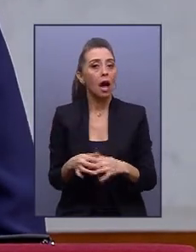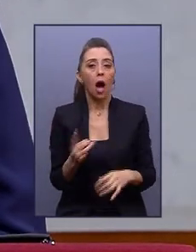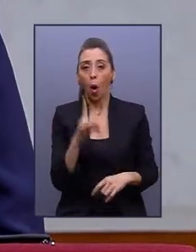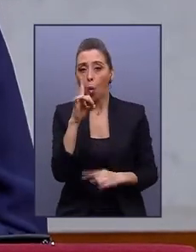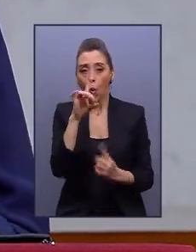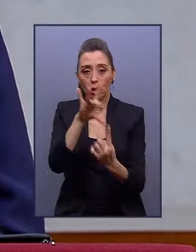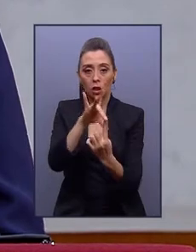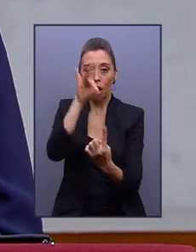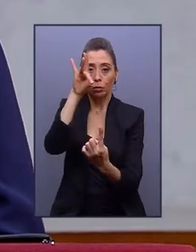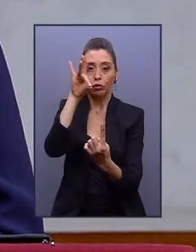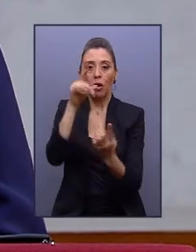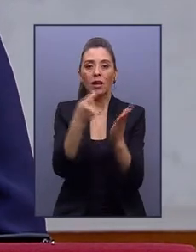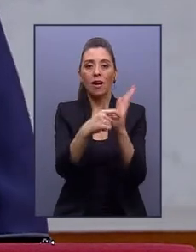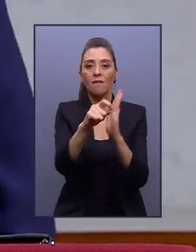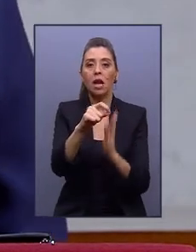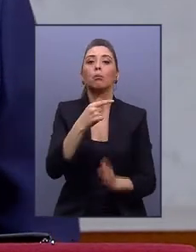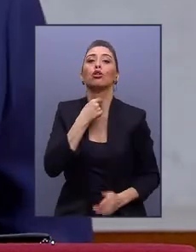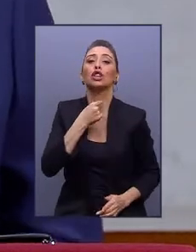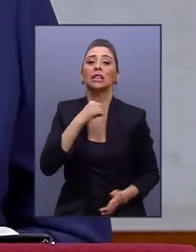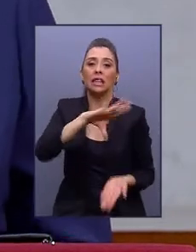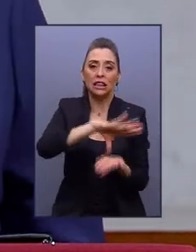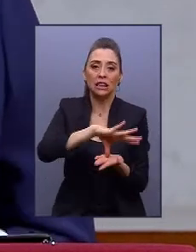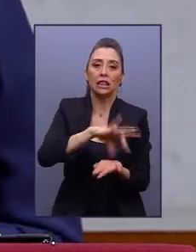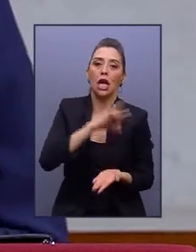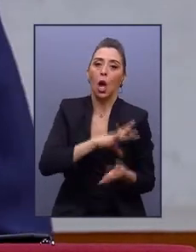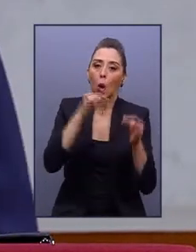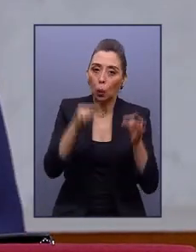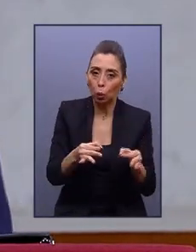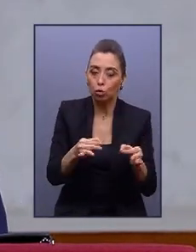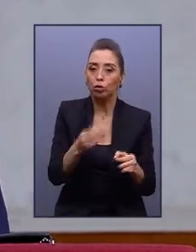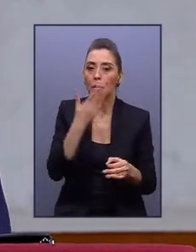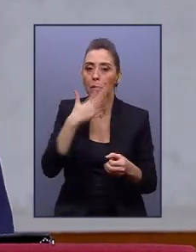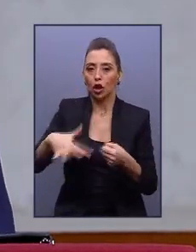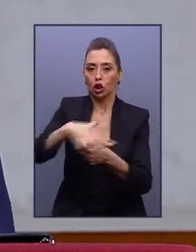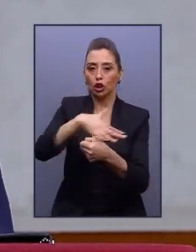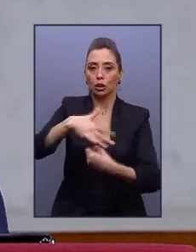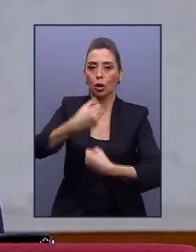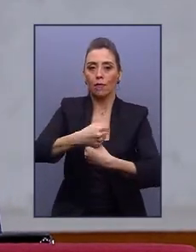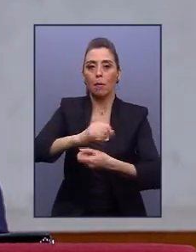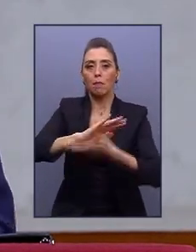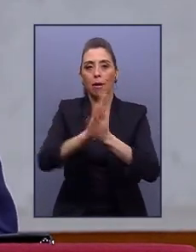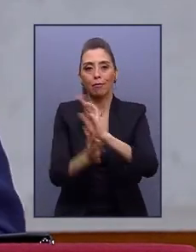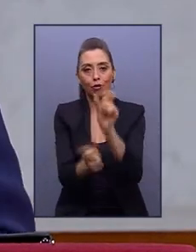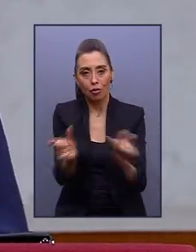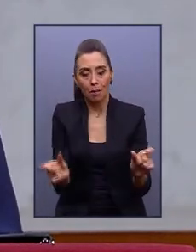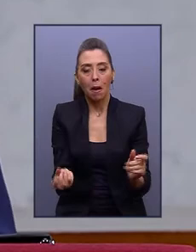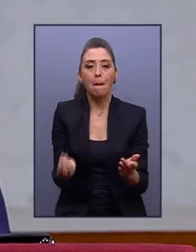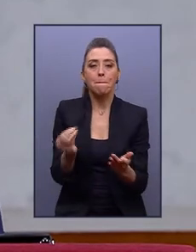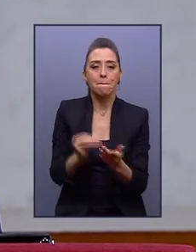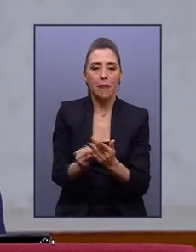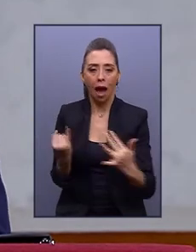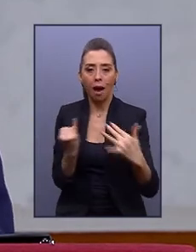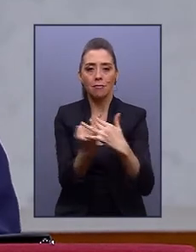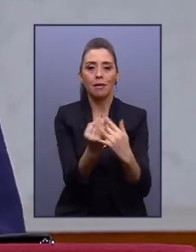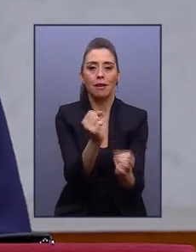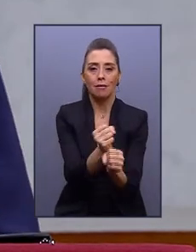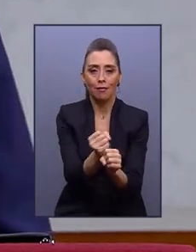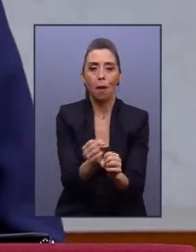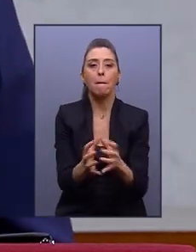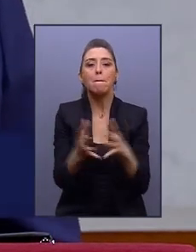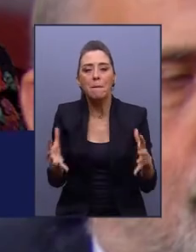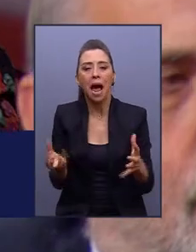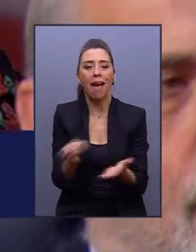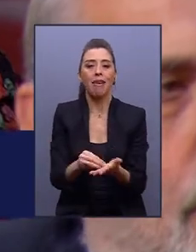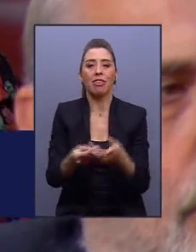opción válida para un país que quiere ser justo. Mejores condiciones laborales para todos. Más inserción laboral y más